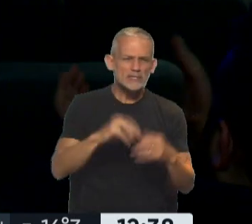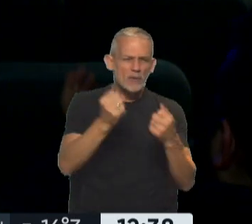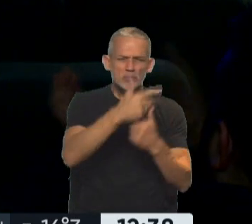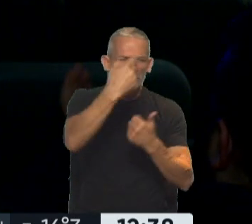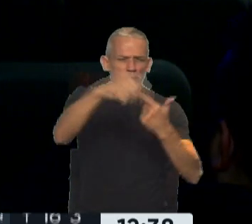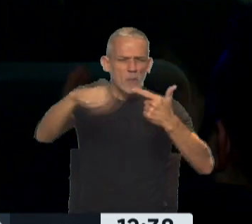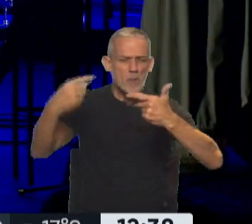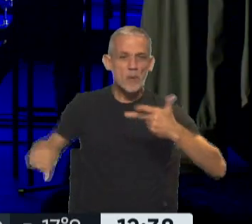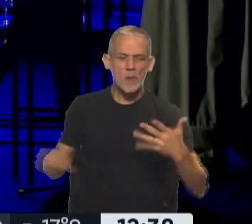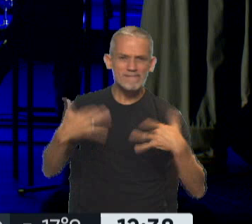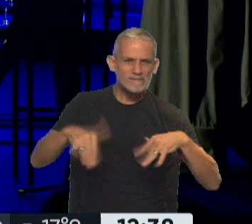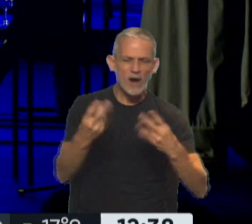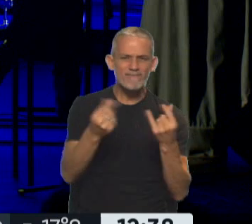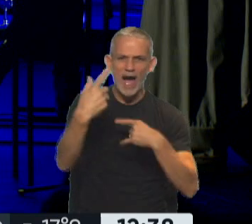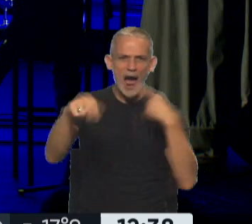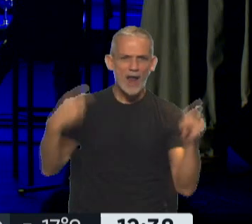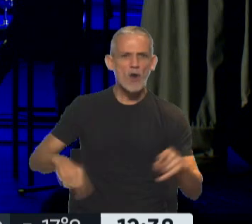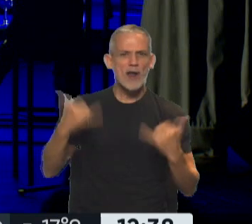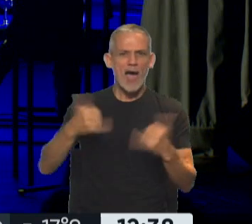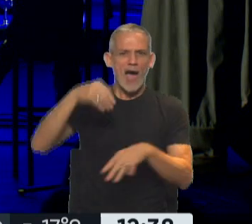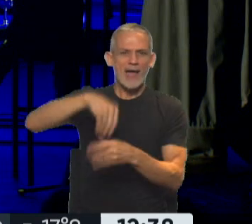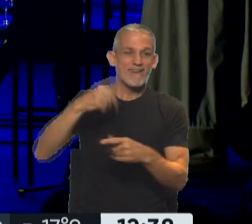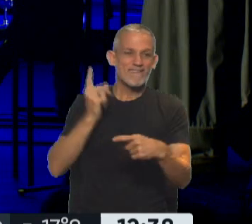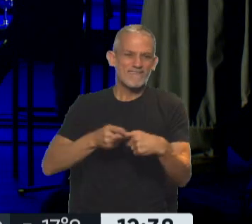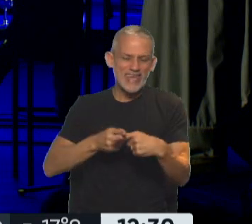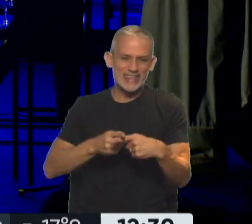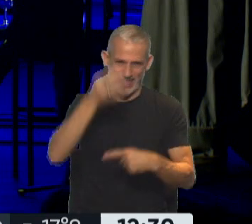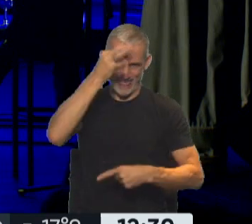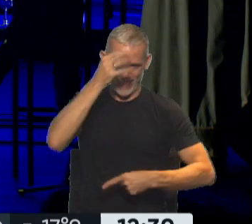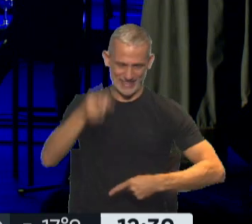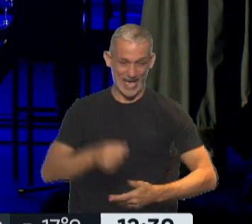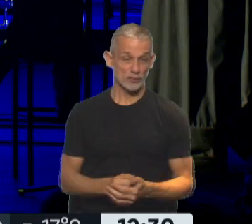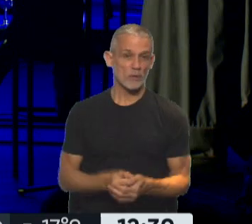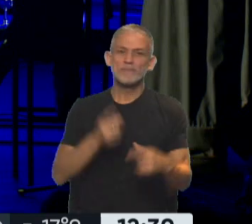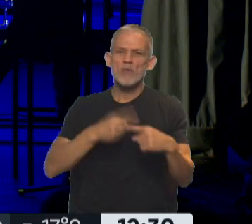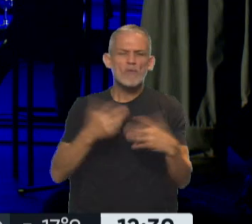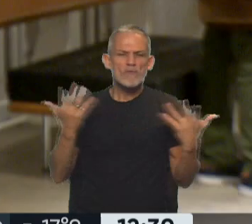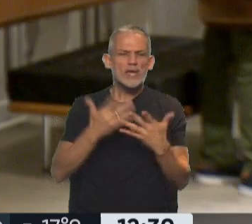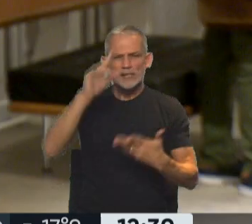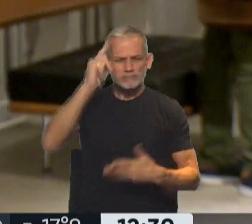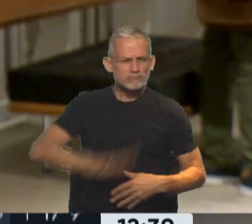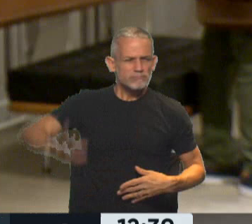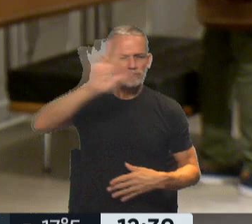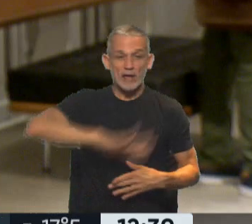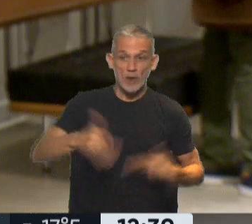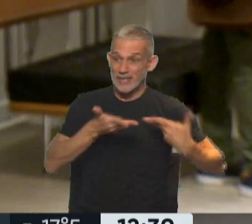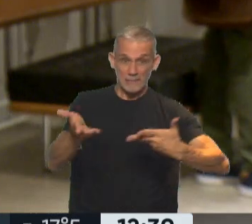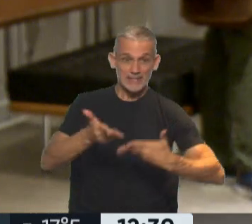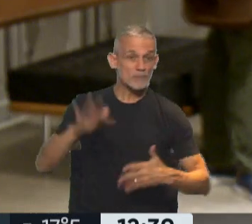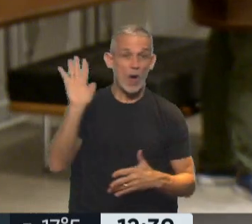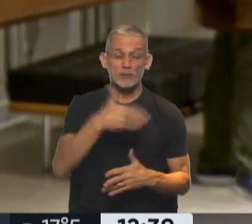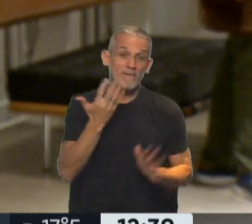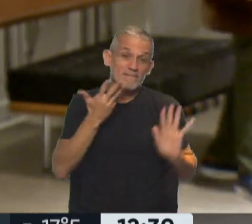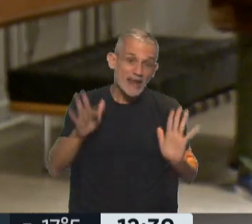diversidad, con sus riquezas, que se realice esta fiesta del teatro. Una fiesta súper federal, donde invitamos a aquellos